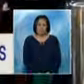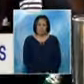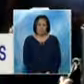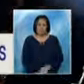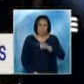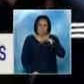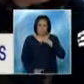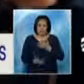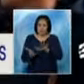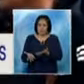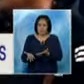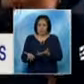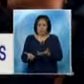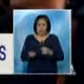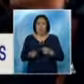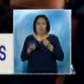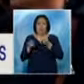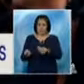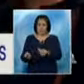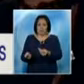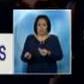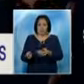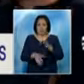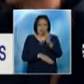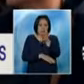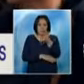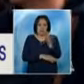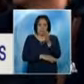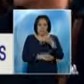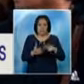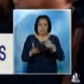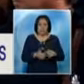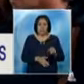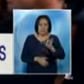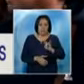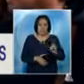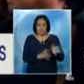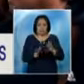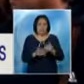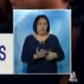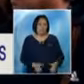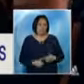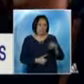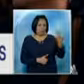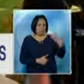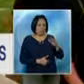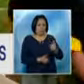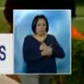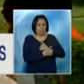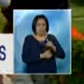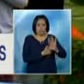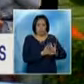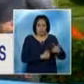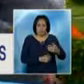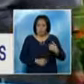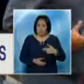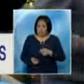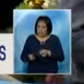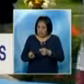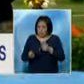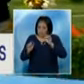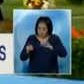Señora, os hago entrega de la bandera de guerra que en vida defendiera su amado hijo. Nosotros le vamos a exigir que